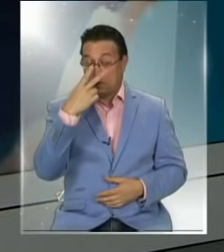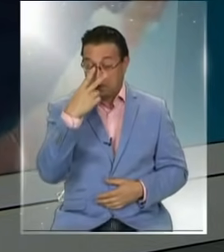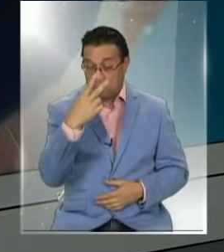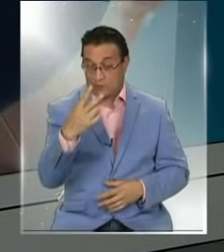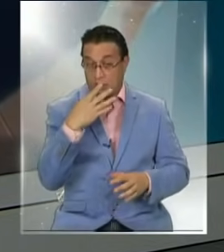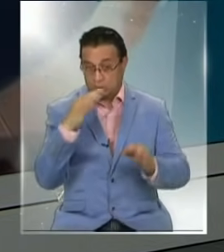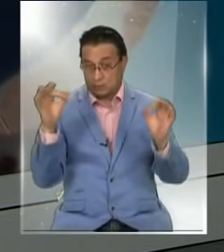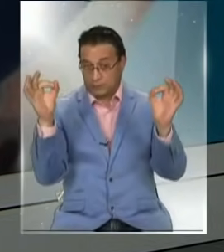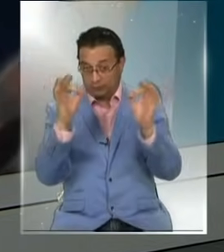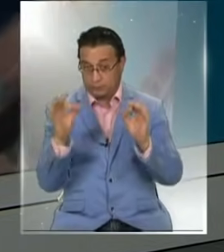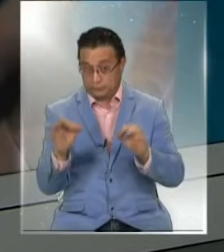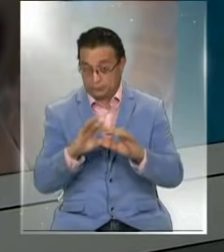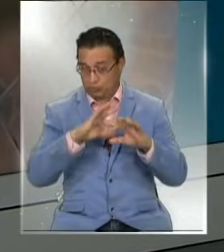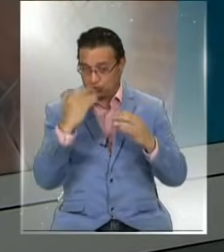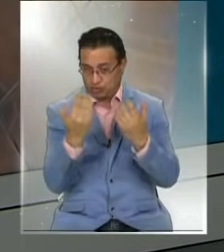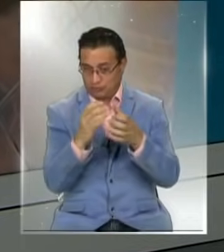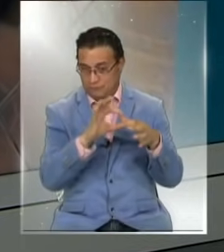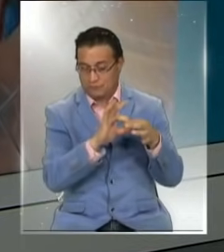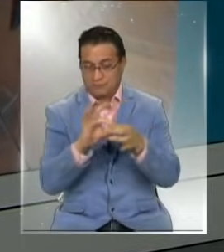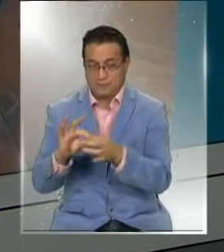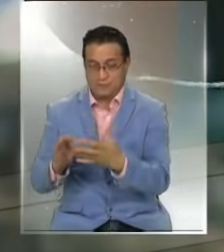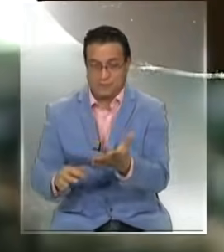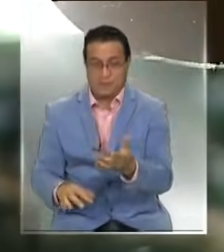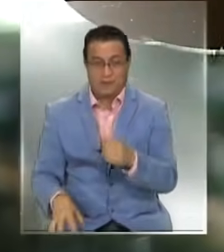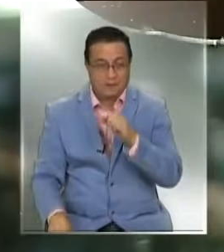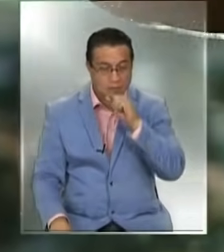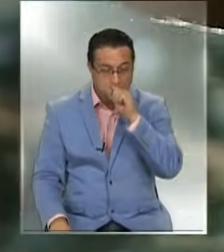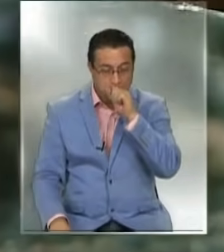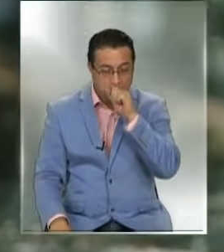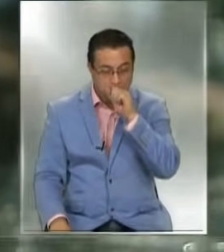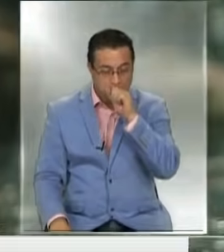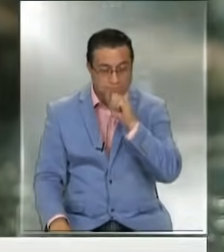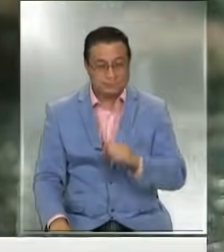Minardi y Javier Pontillo tienen los detalles.